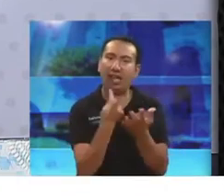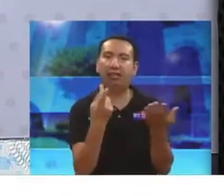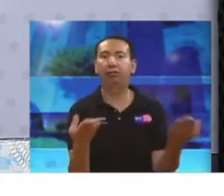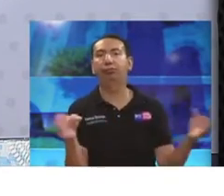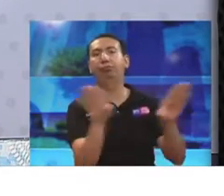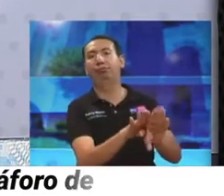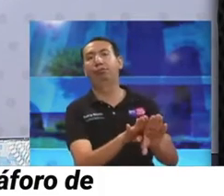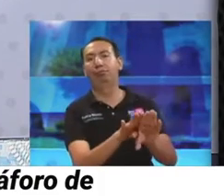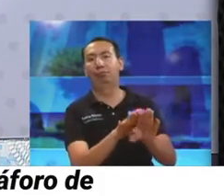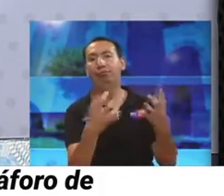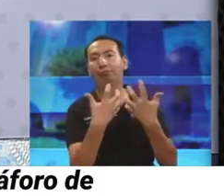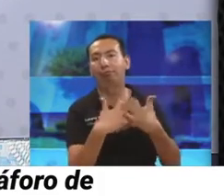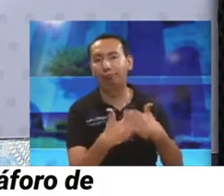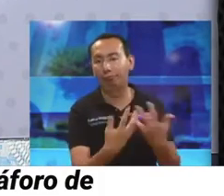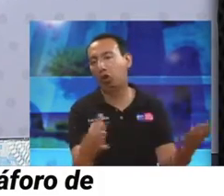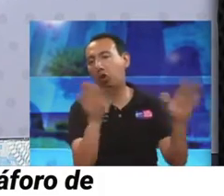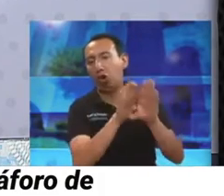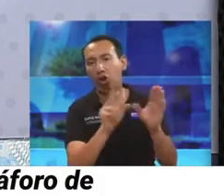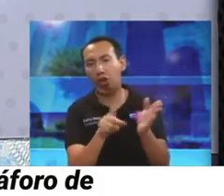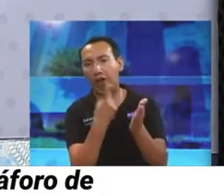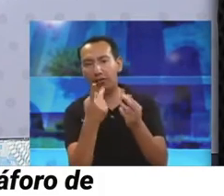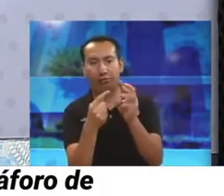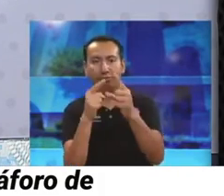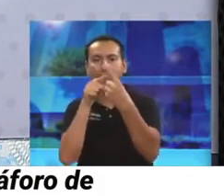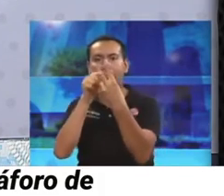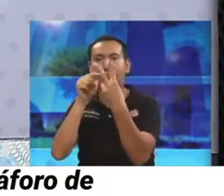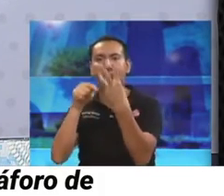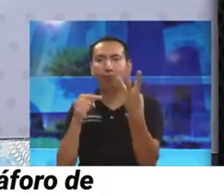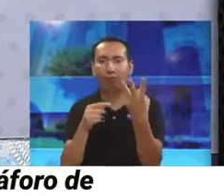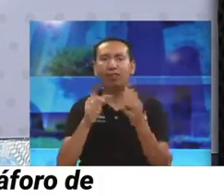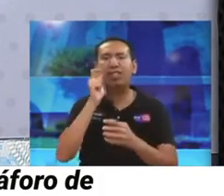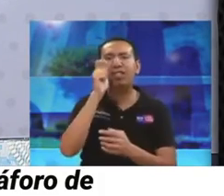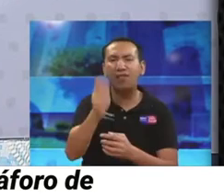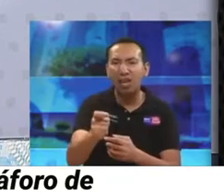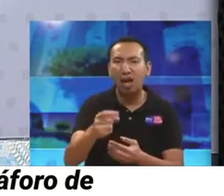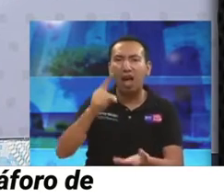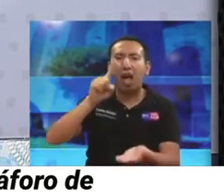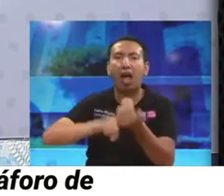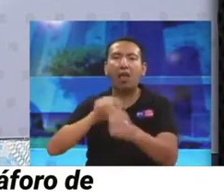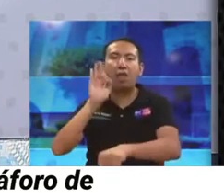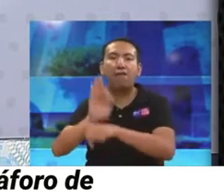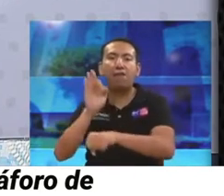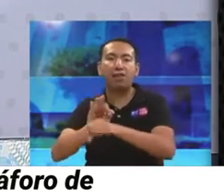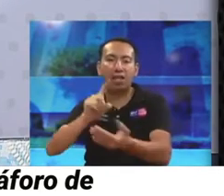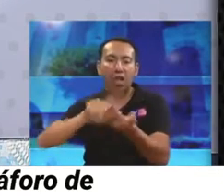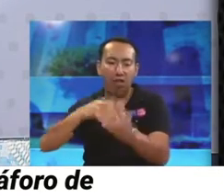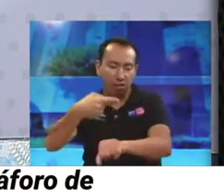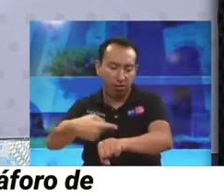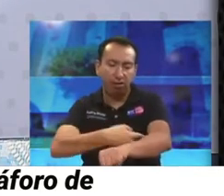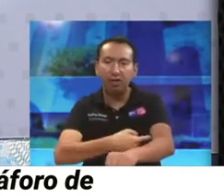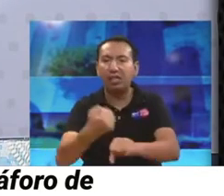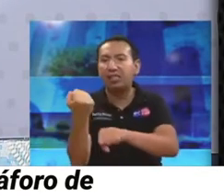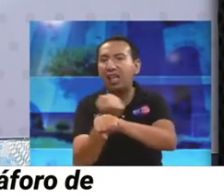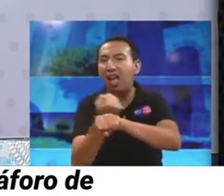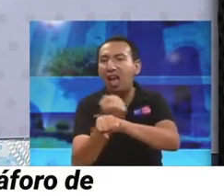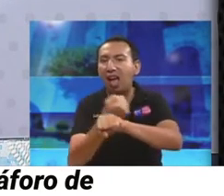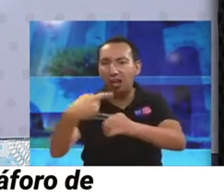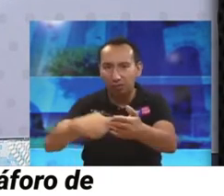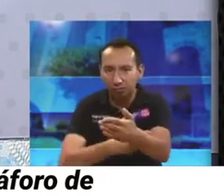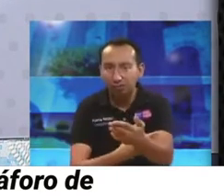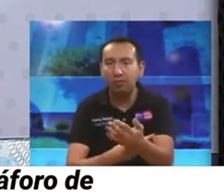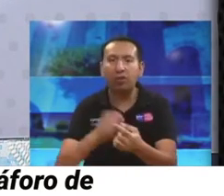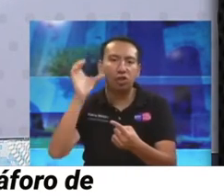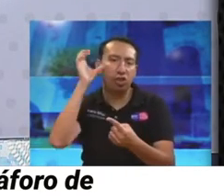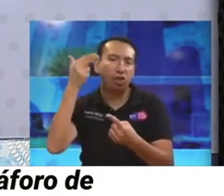El exceso en la movilidad en estos días 1 y 2 de noviembre, sin duda alguna, será factor en un eventual retroceso en el semáforo